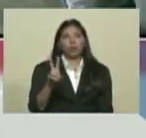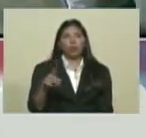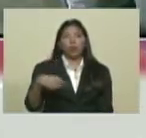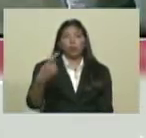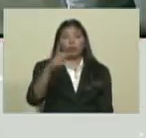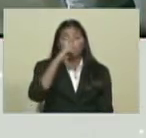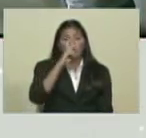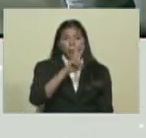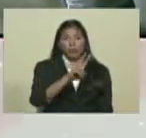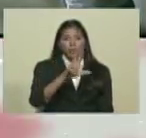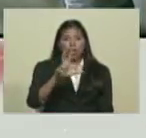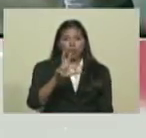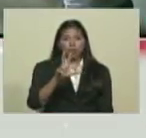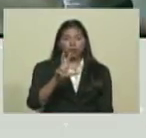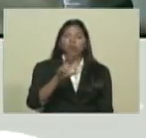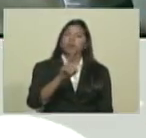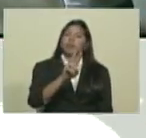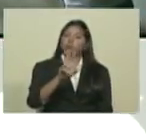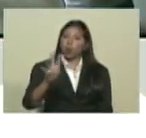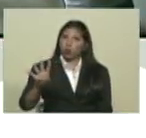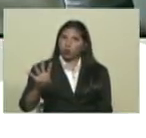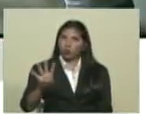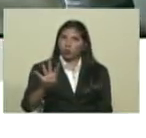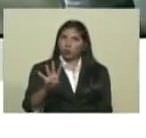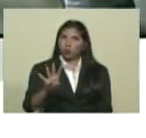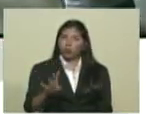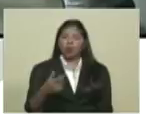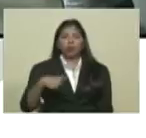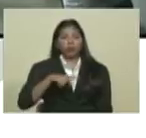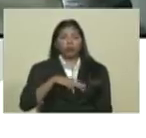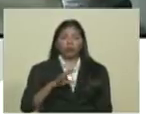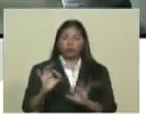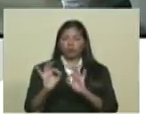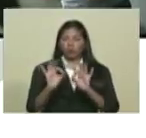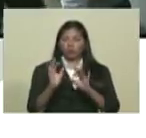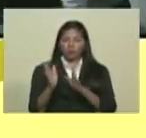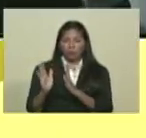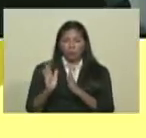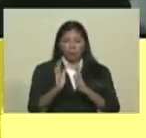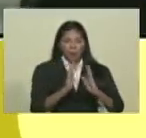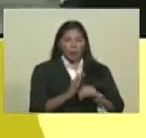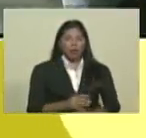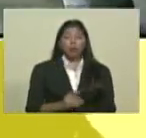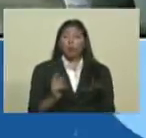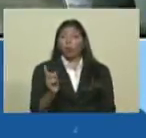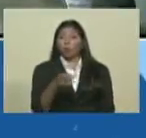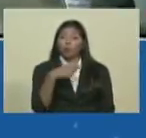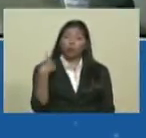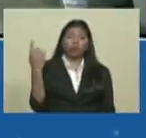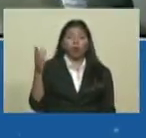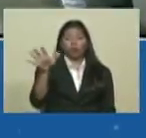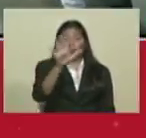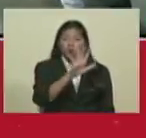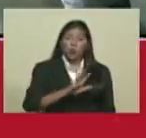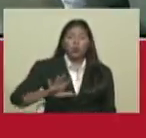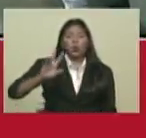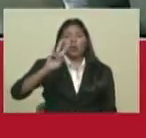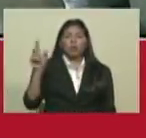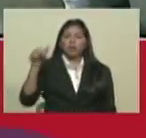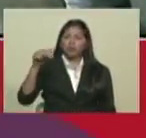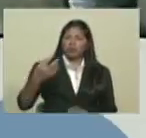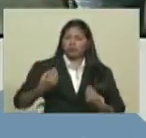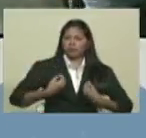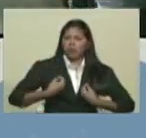24 y nos vamos a preparar para que todo el pueblo pueda expresarse, para que sigamos viviendo en